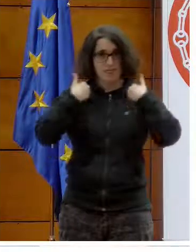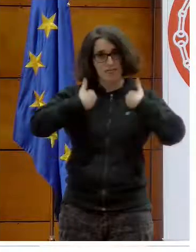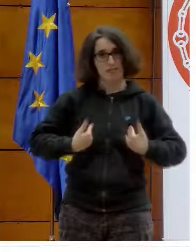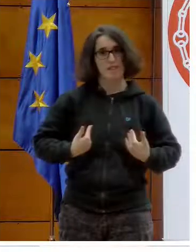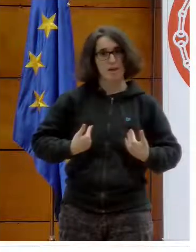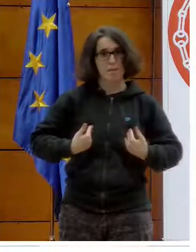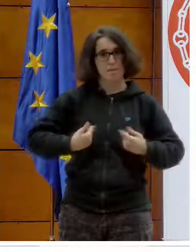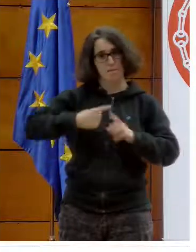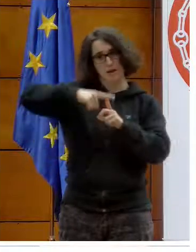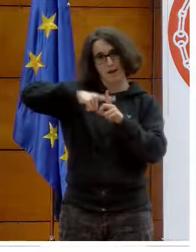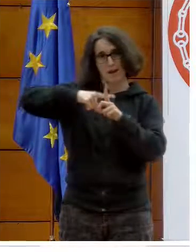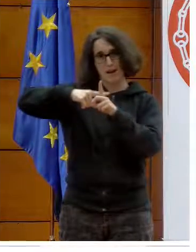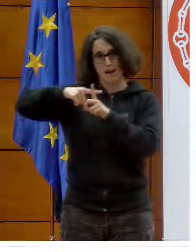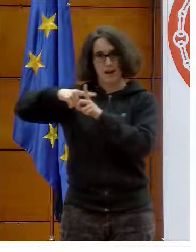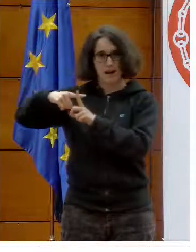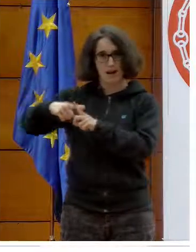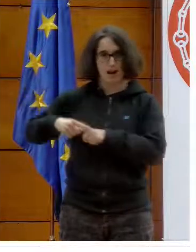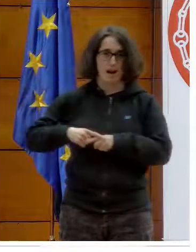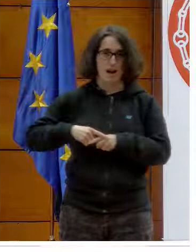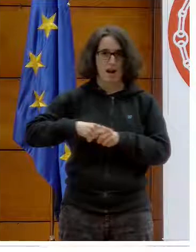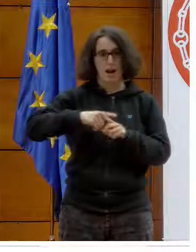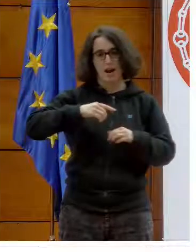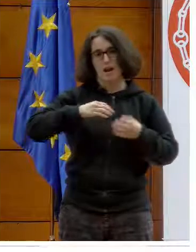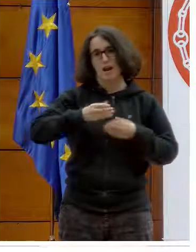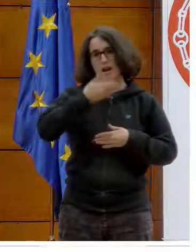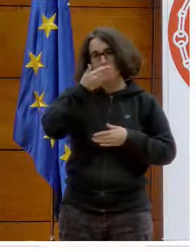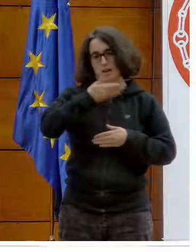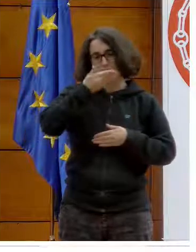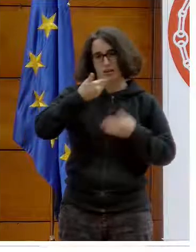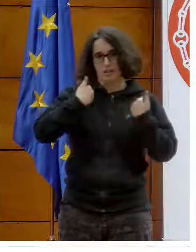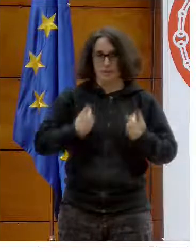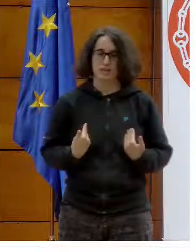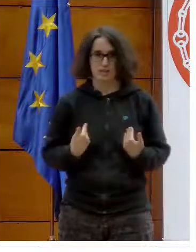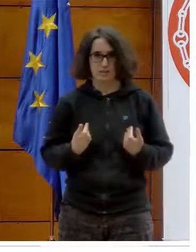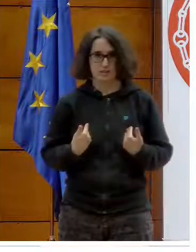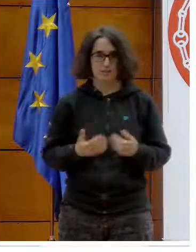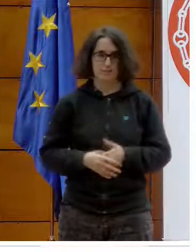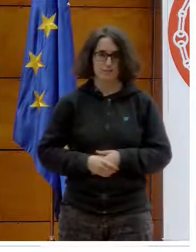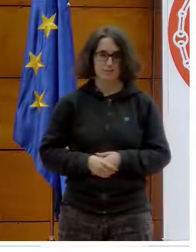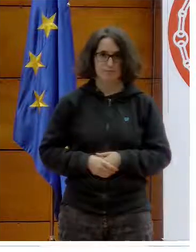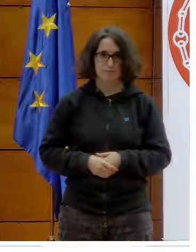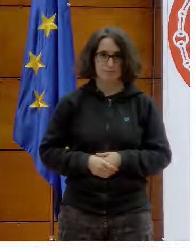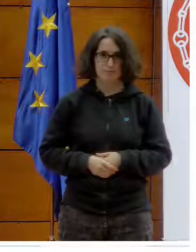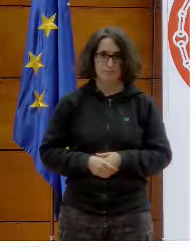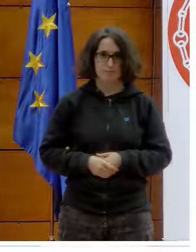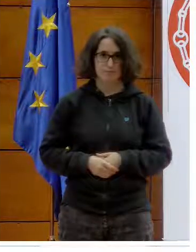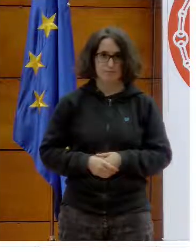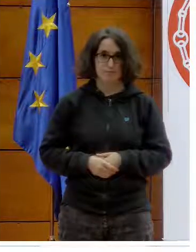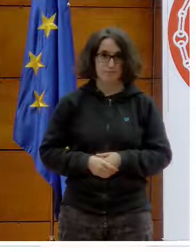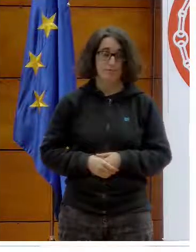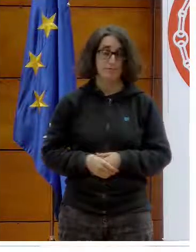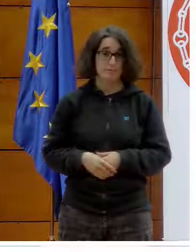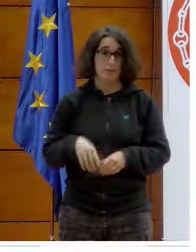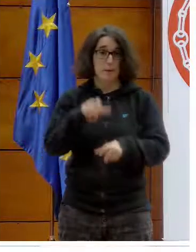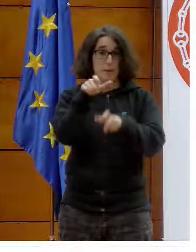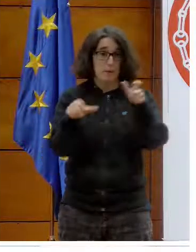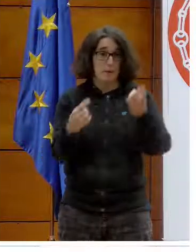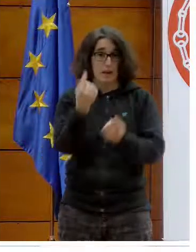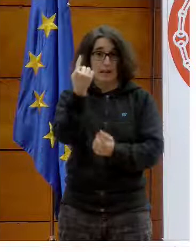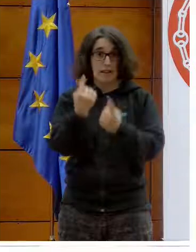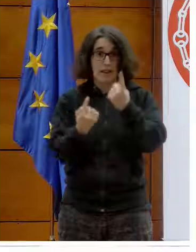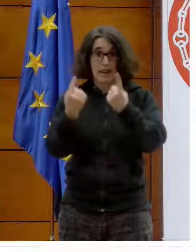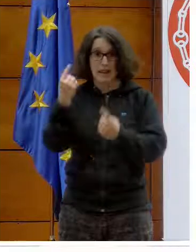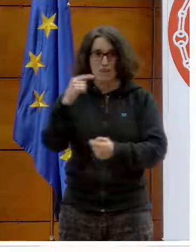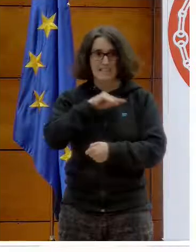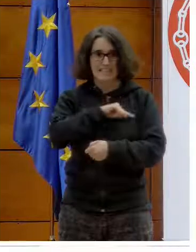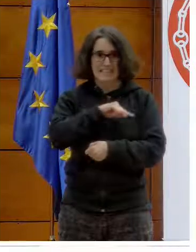Tendremos que tener en cuenta que habrá personas que no sean incluso capaces de sentir que están teniendo frío, ¿vale? Habrá